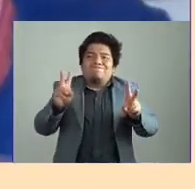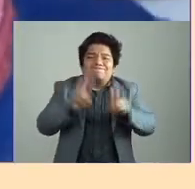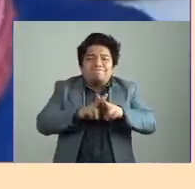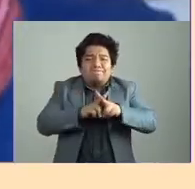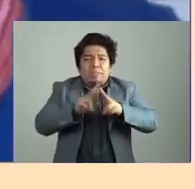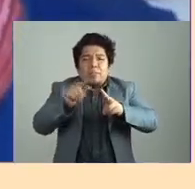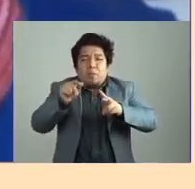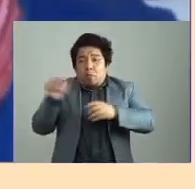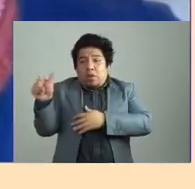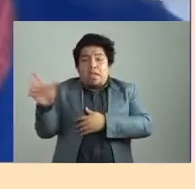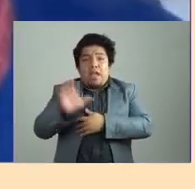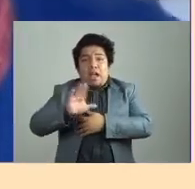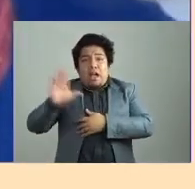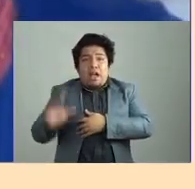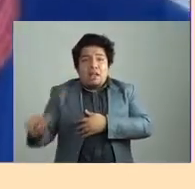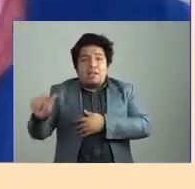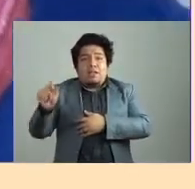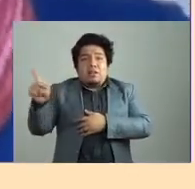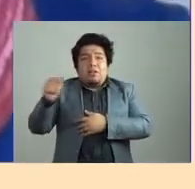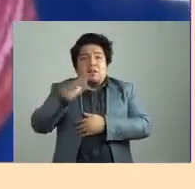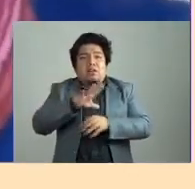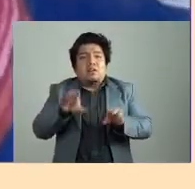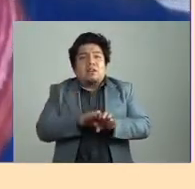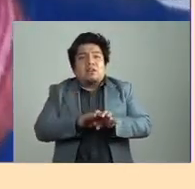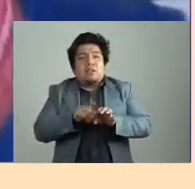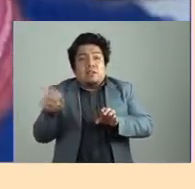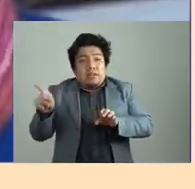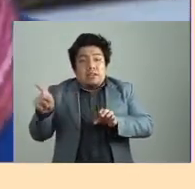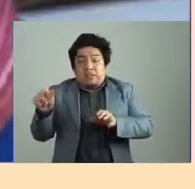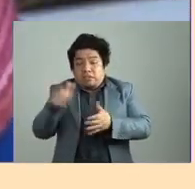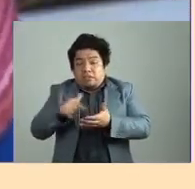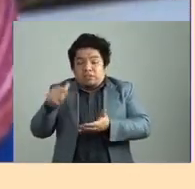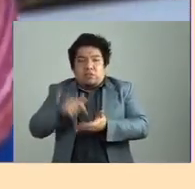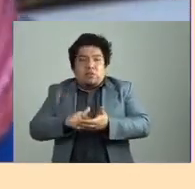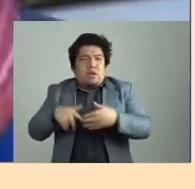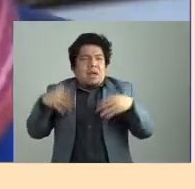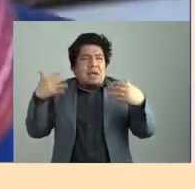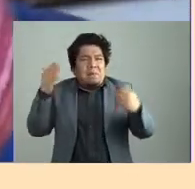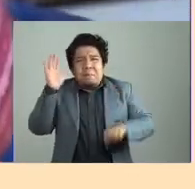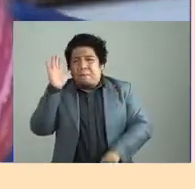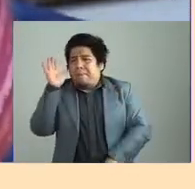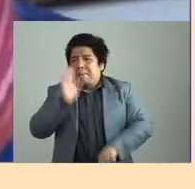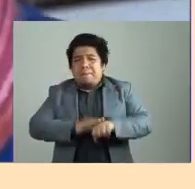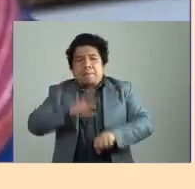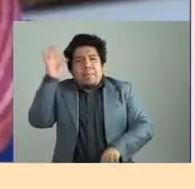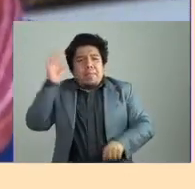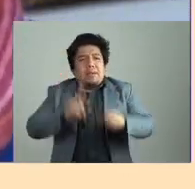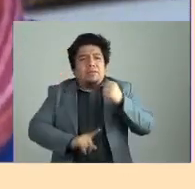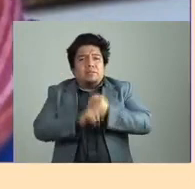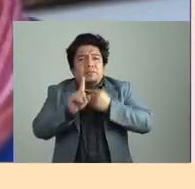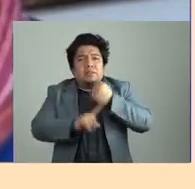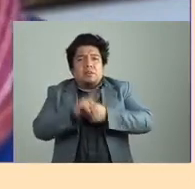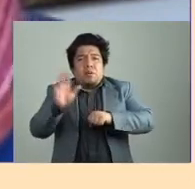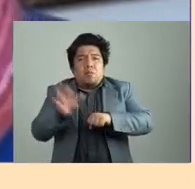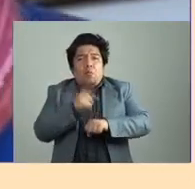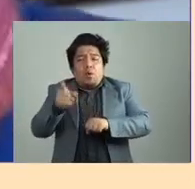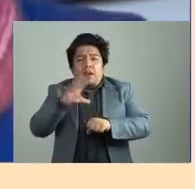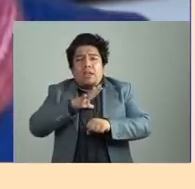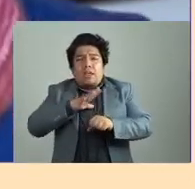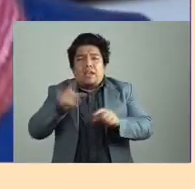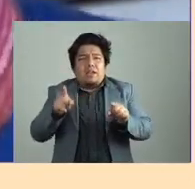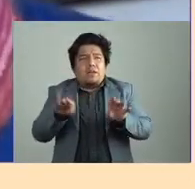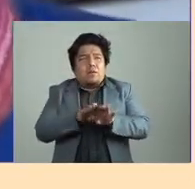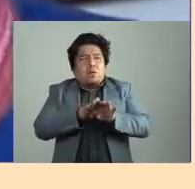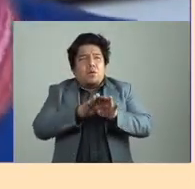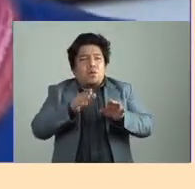la áfrica ha sido el continente escándalo no puede capital global porque